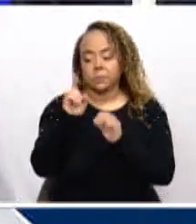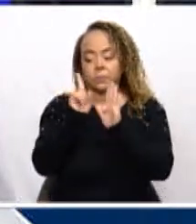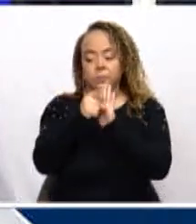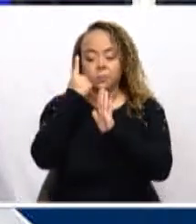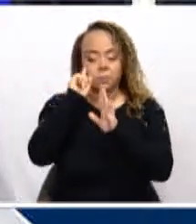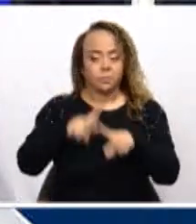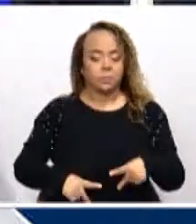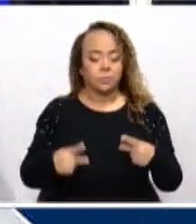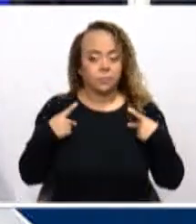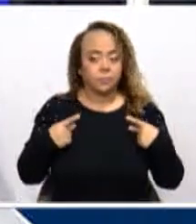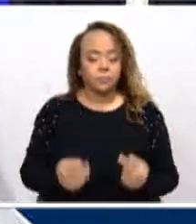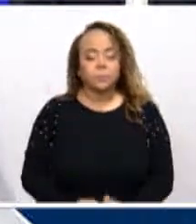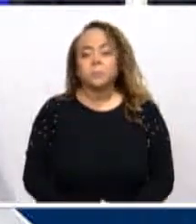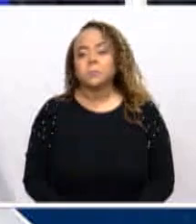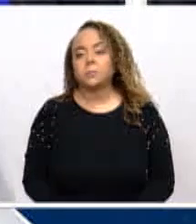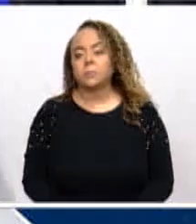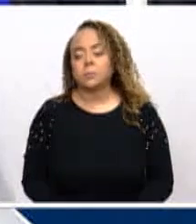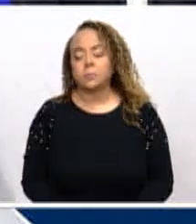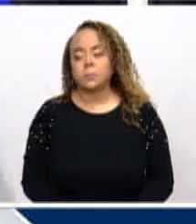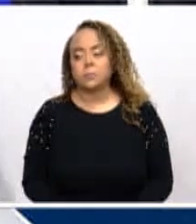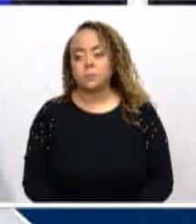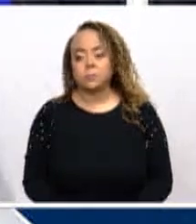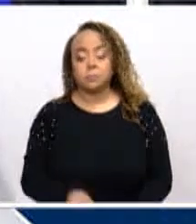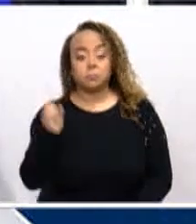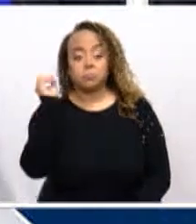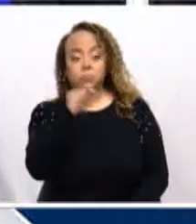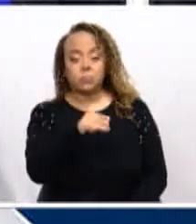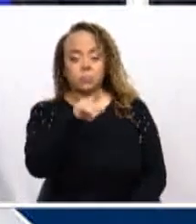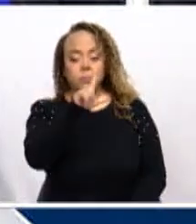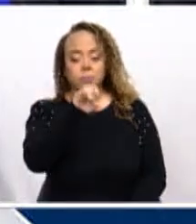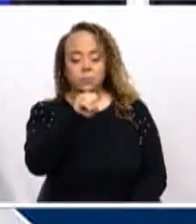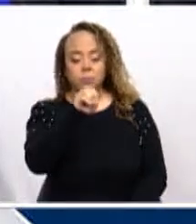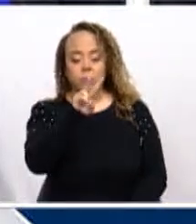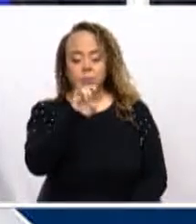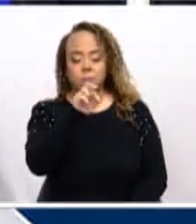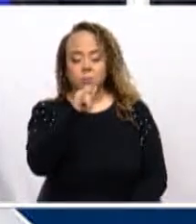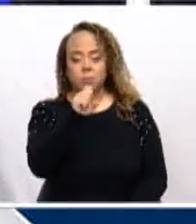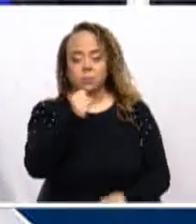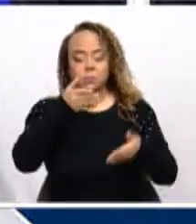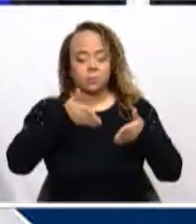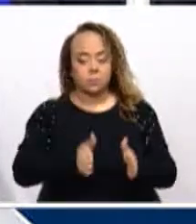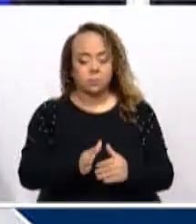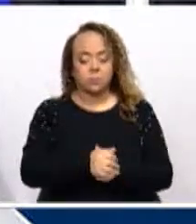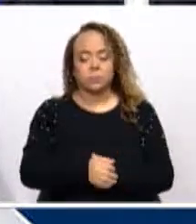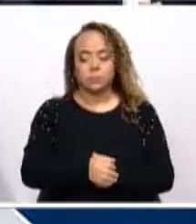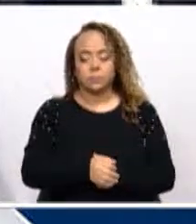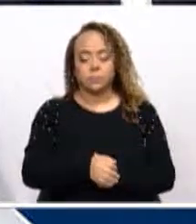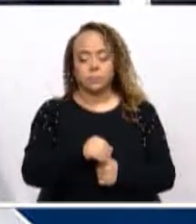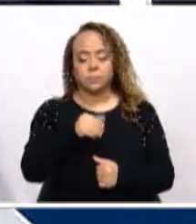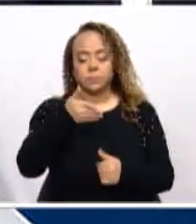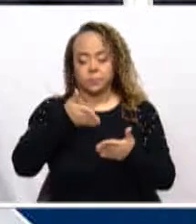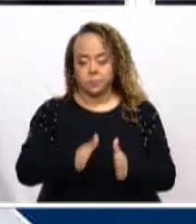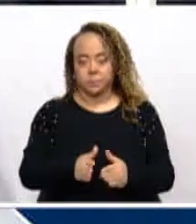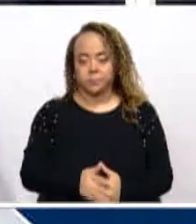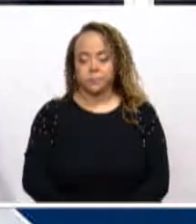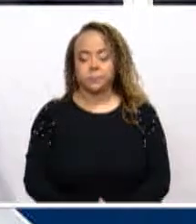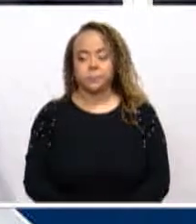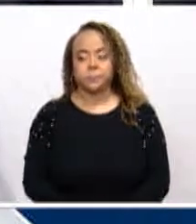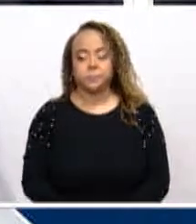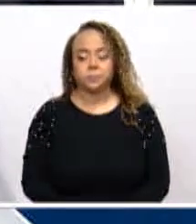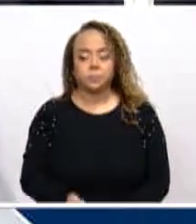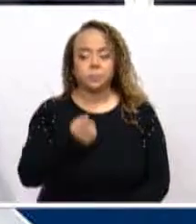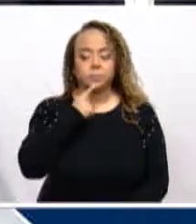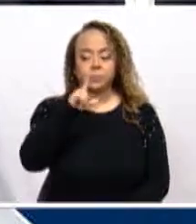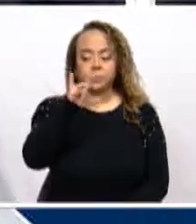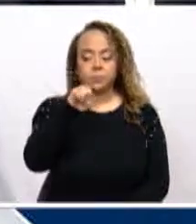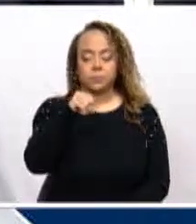vida le escribe a Leonardo Vargas hijo que Leonardo Vargas hijo en incluso así lo